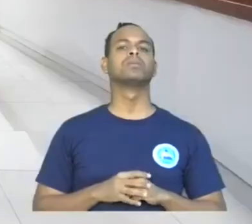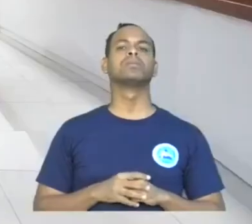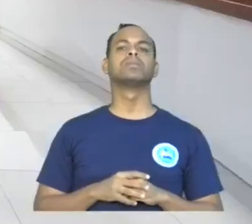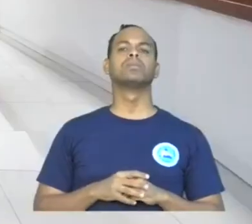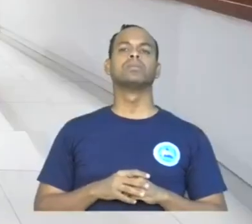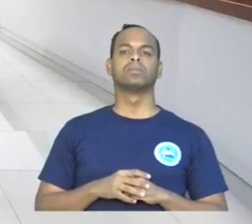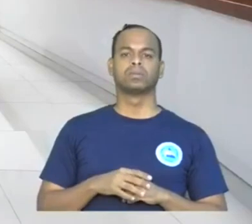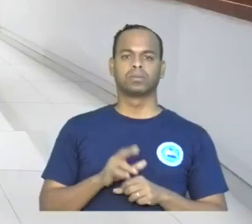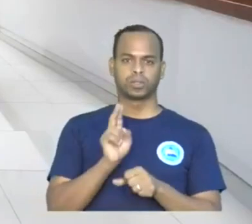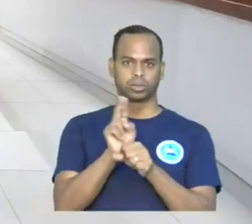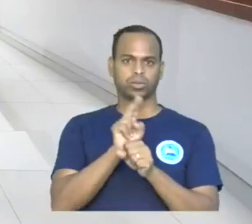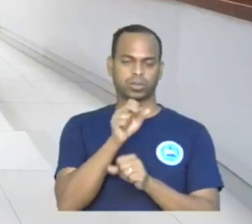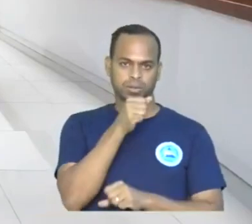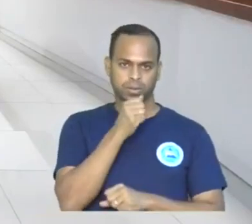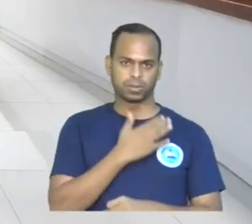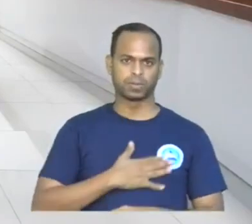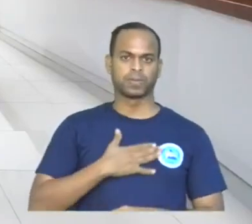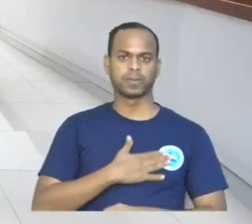Usa el micrófono, por favor.